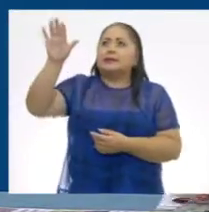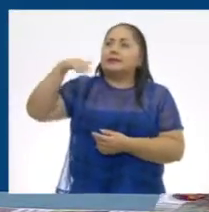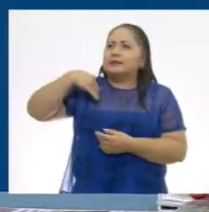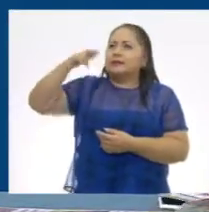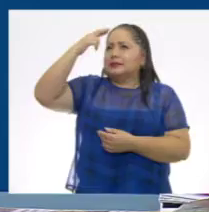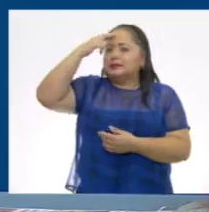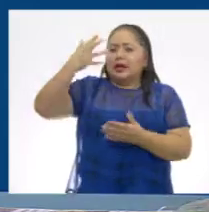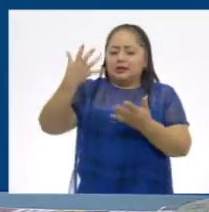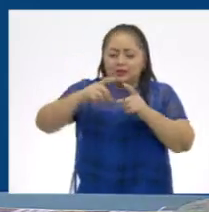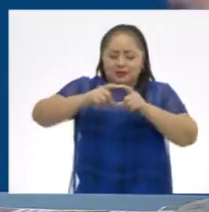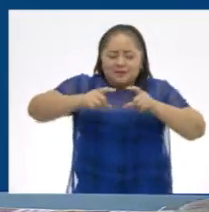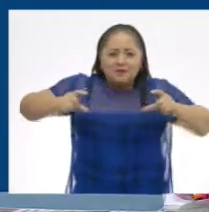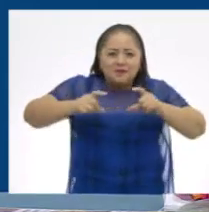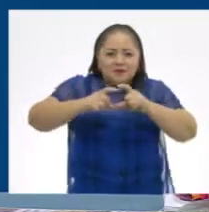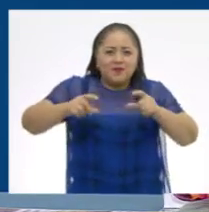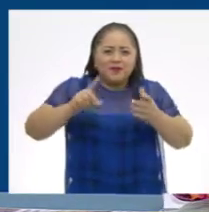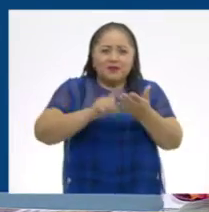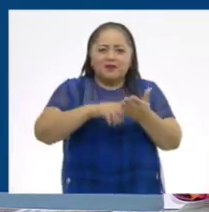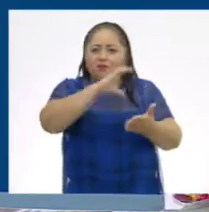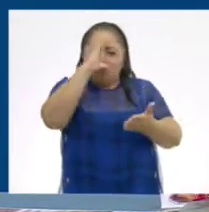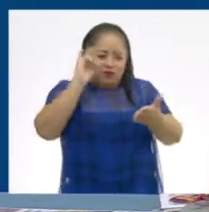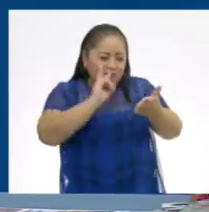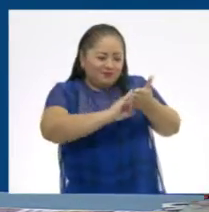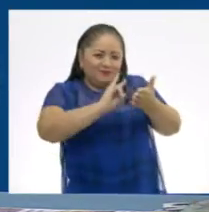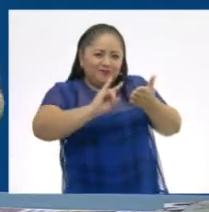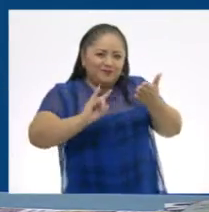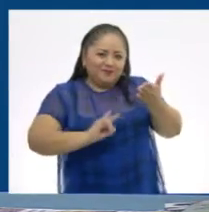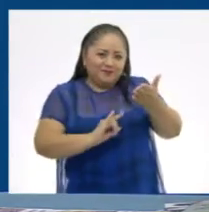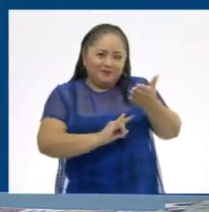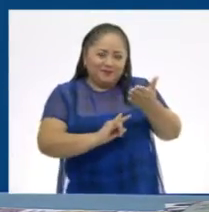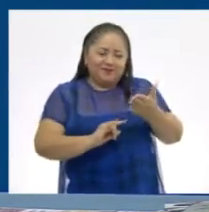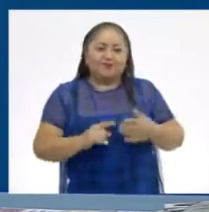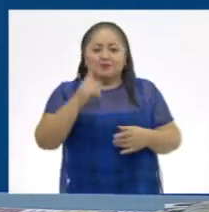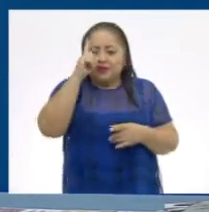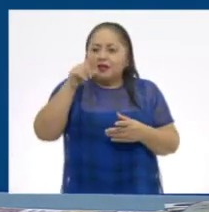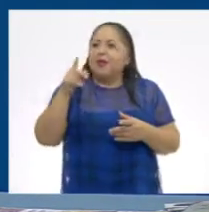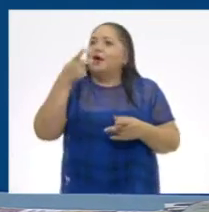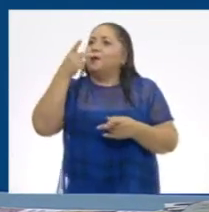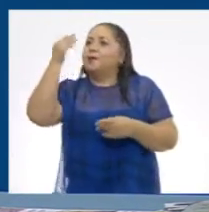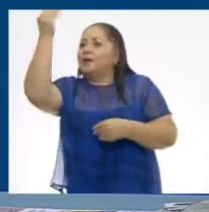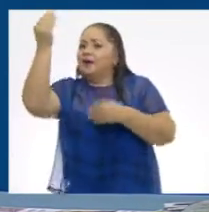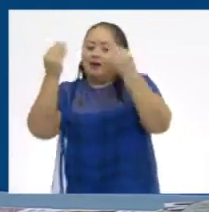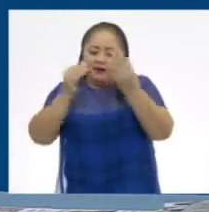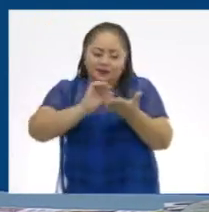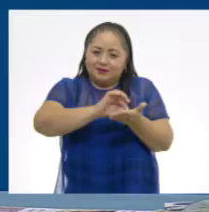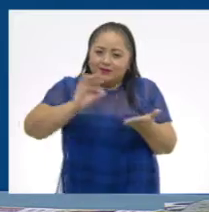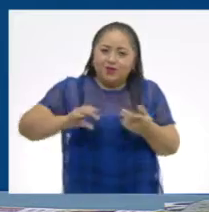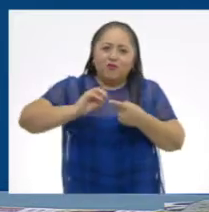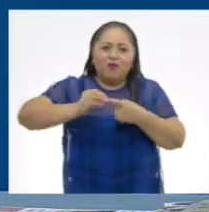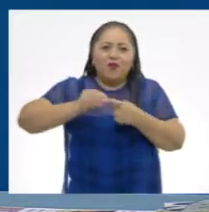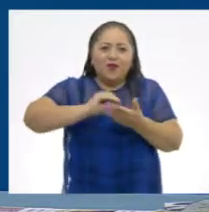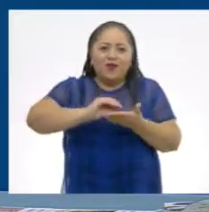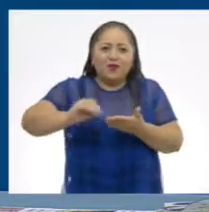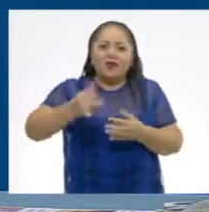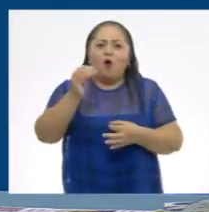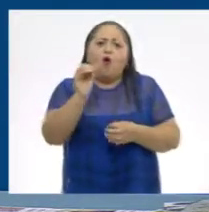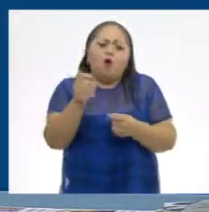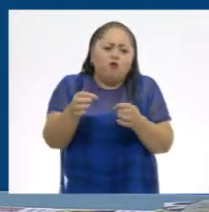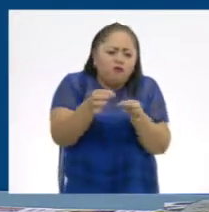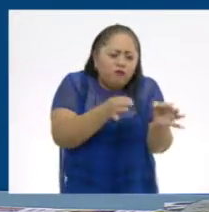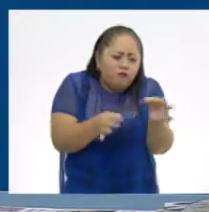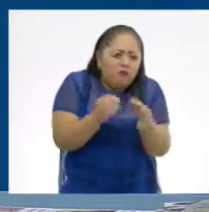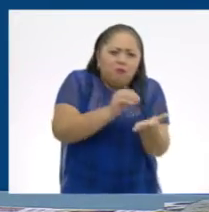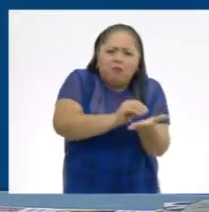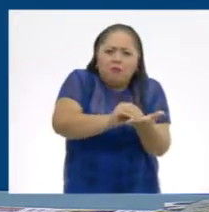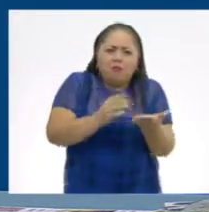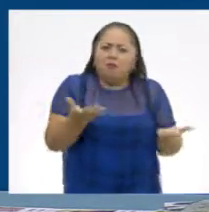unas cartas que tienen imágenes que vamos a ir gritando y unos tableros y unas fichas que a veces